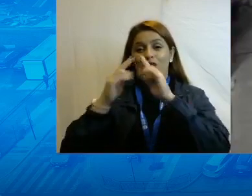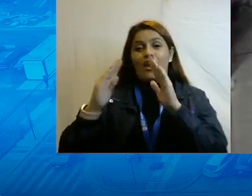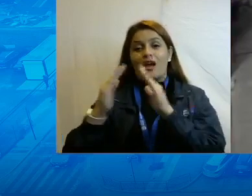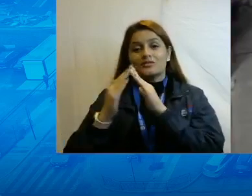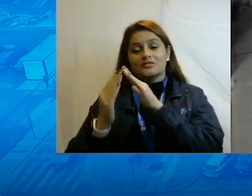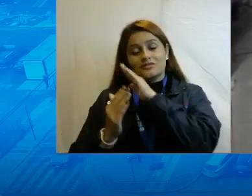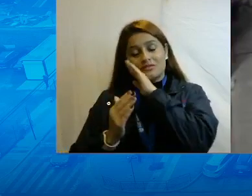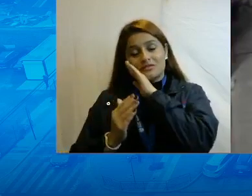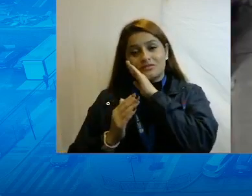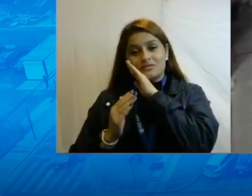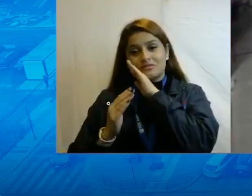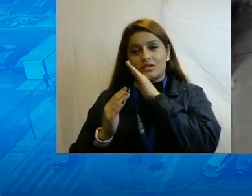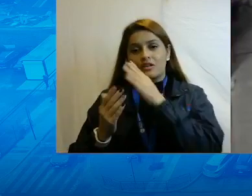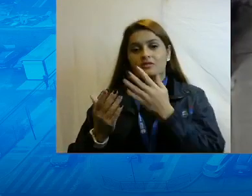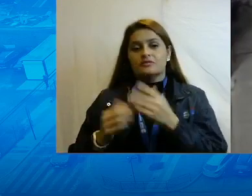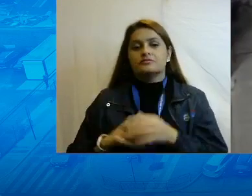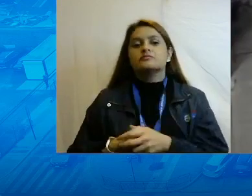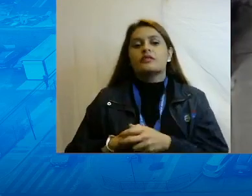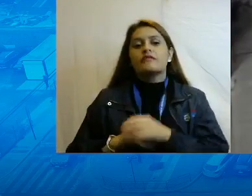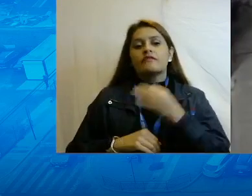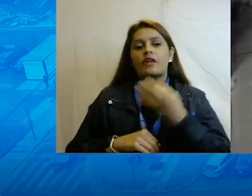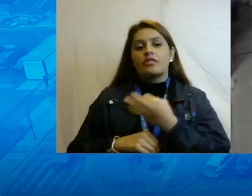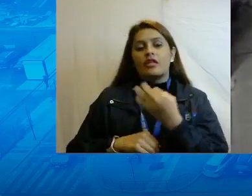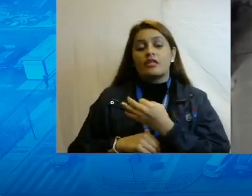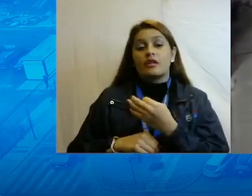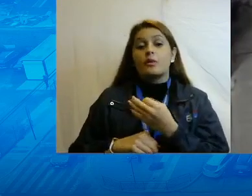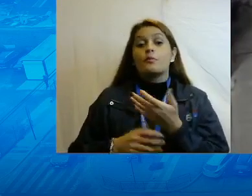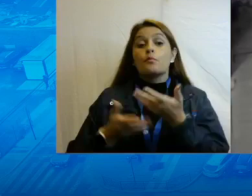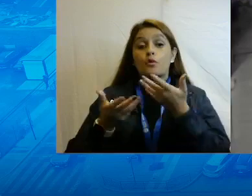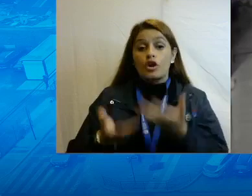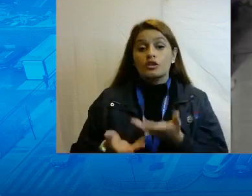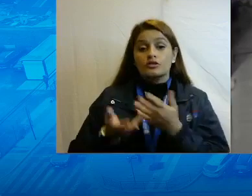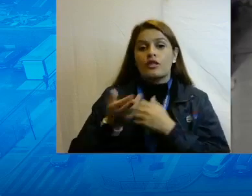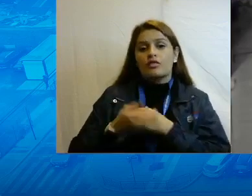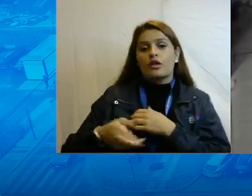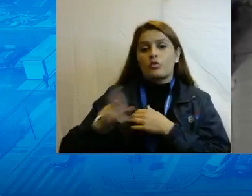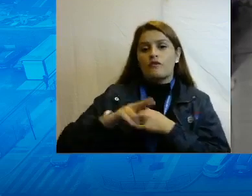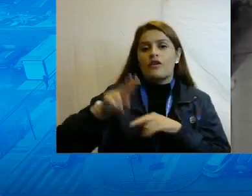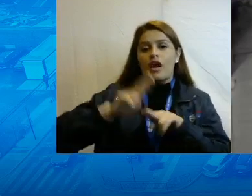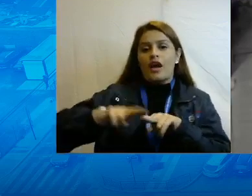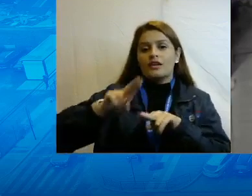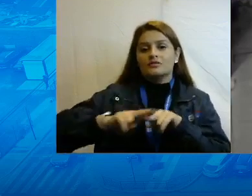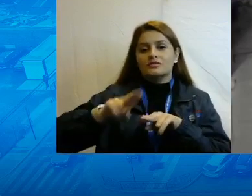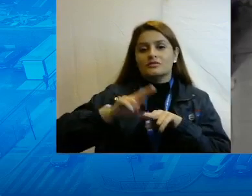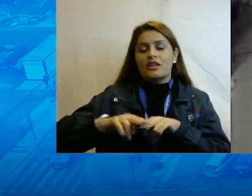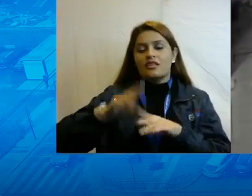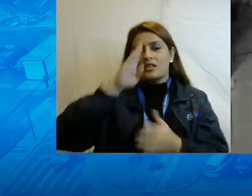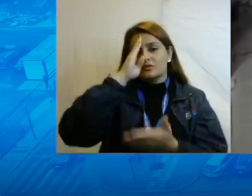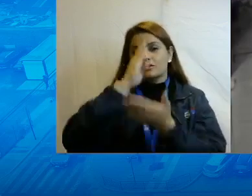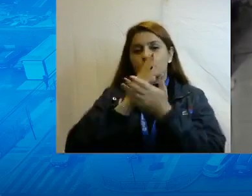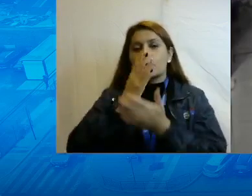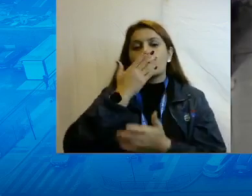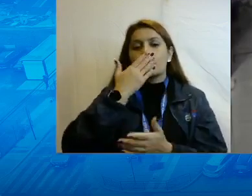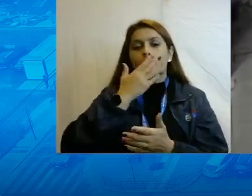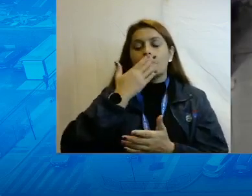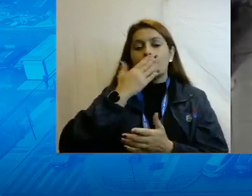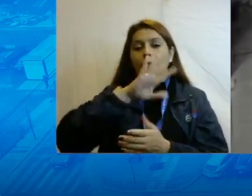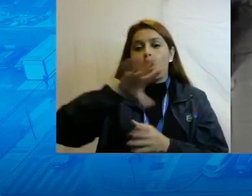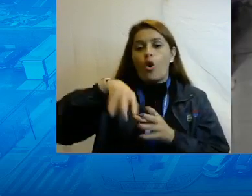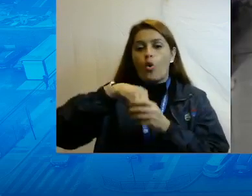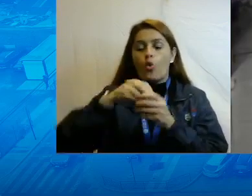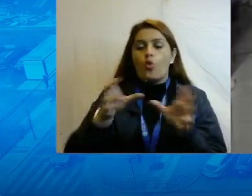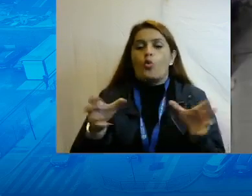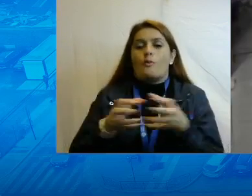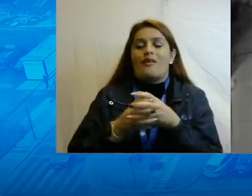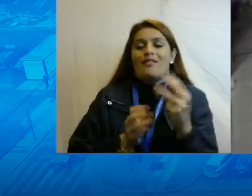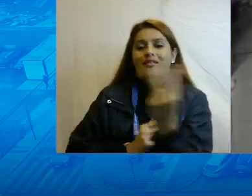Padre Demetrio, del hospedaje. Y por lo mismo se toma esta decisión de agruparlas a estos proyectos de